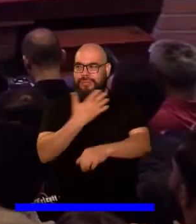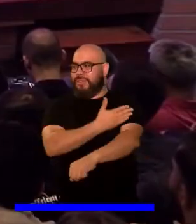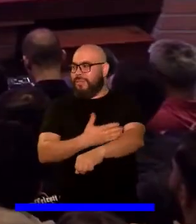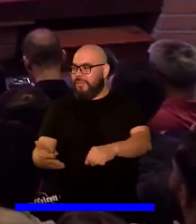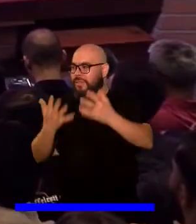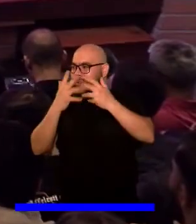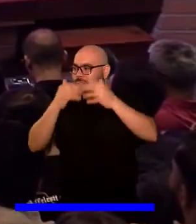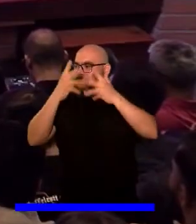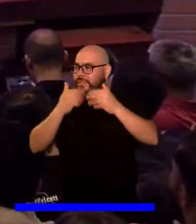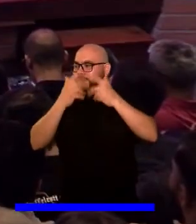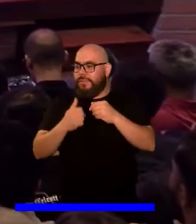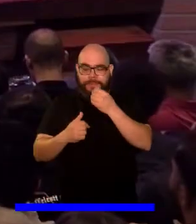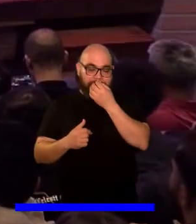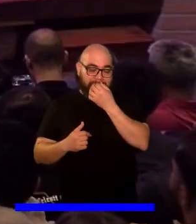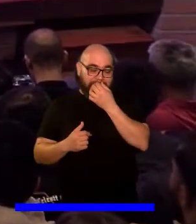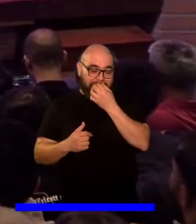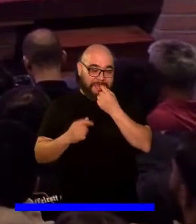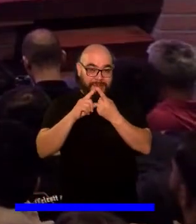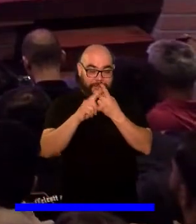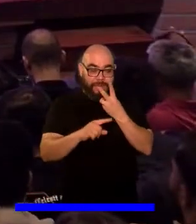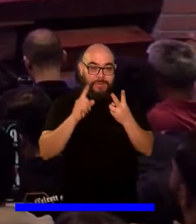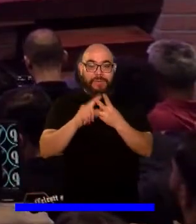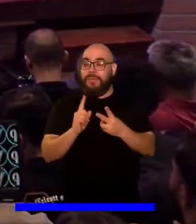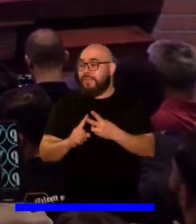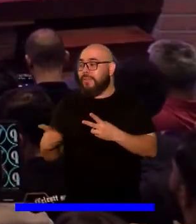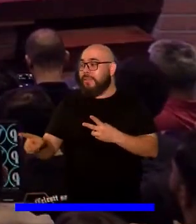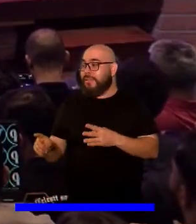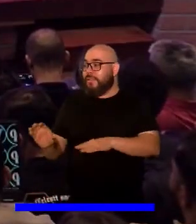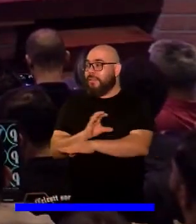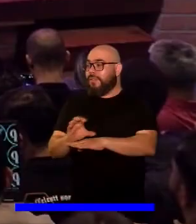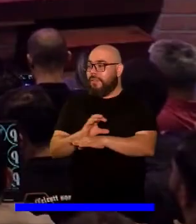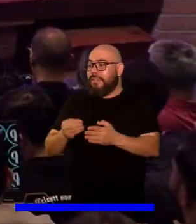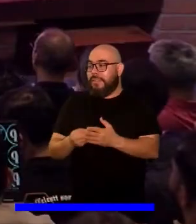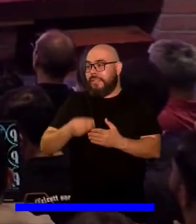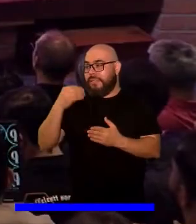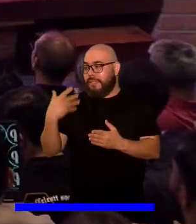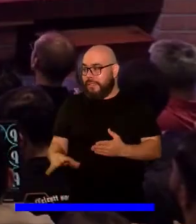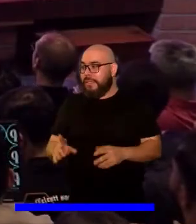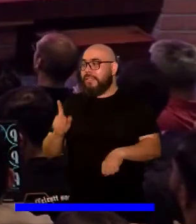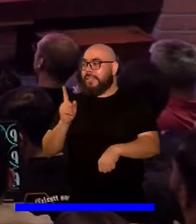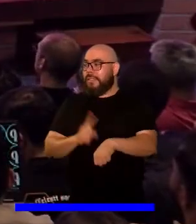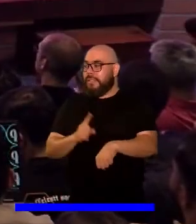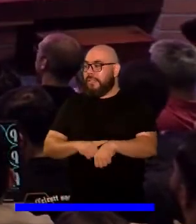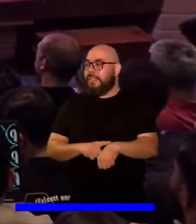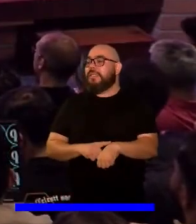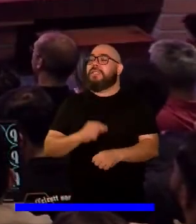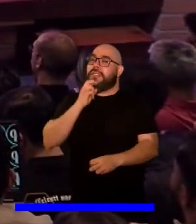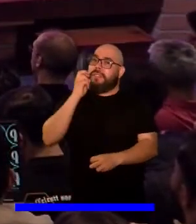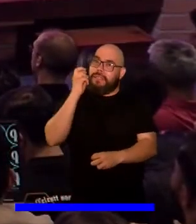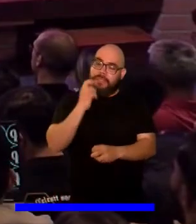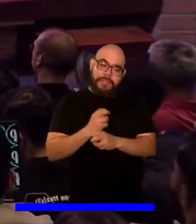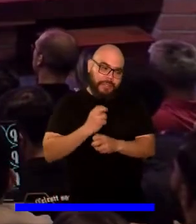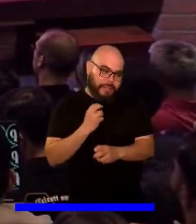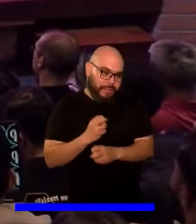Y el otro problema con esto es que esas máquinas están muy caras. Hacer todo eso cada vez es más difícil